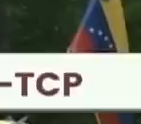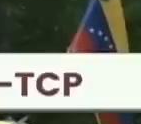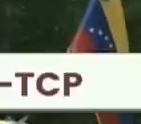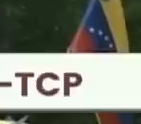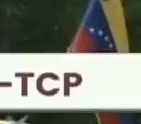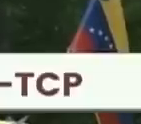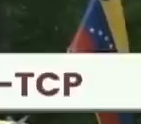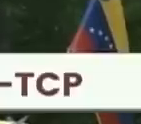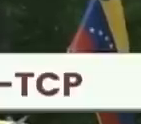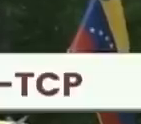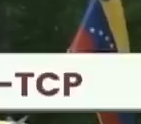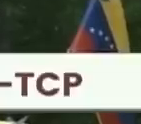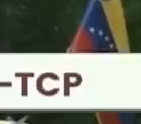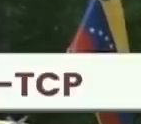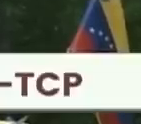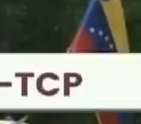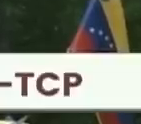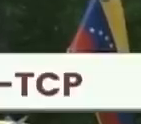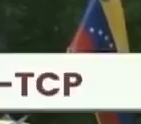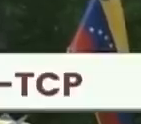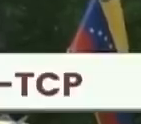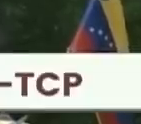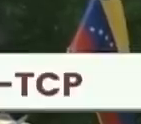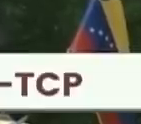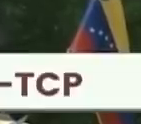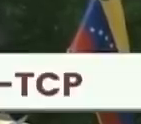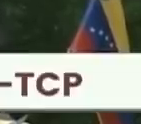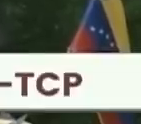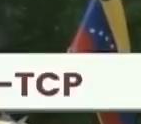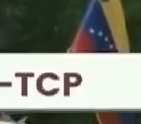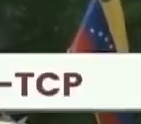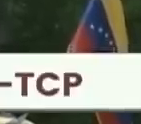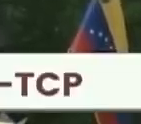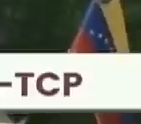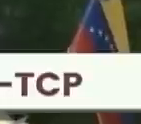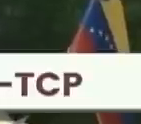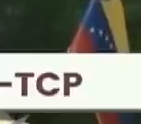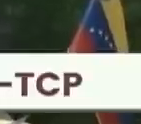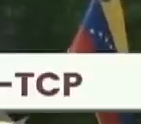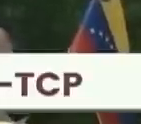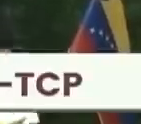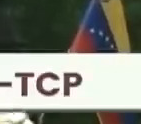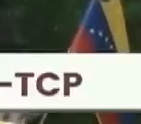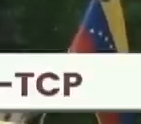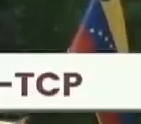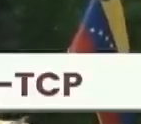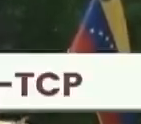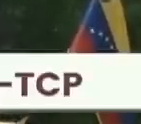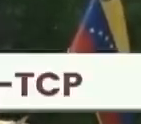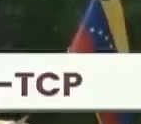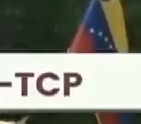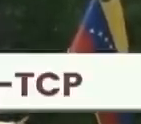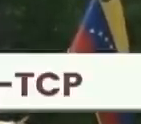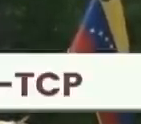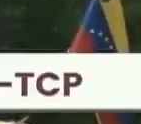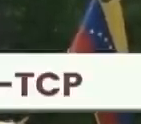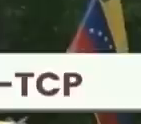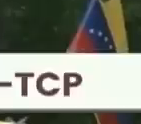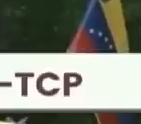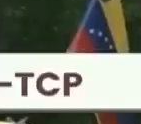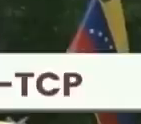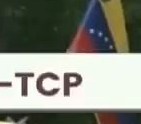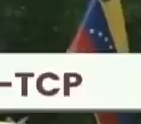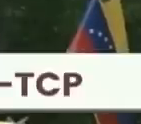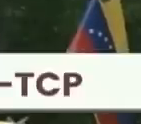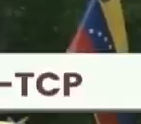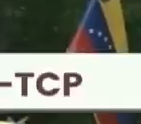La práctica de excluir no es nueva y confirma el interés de Estados Unidos por controlar el sistema interamericano para utilizarlo